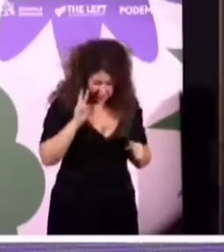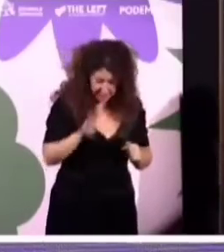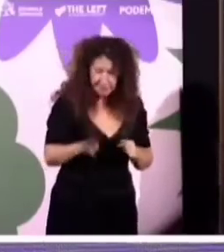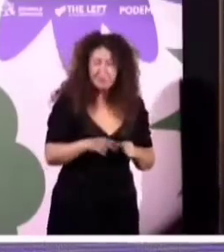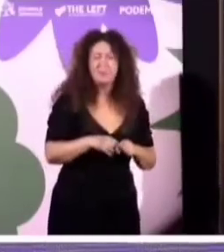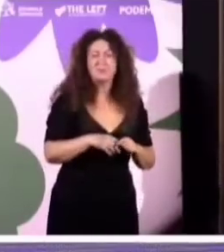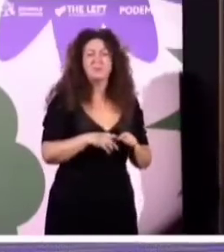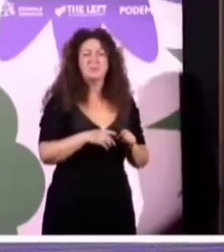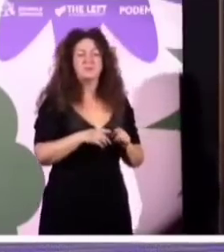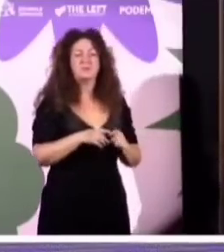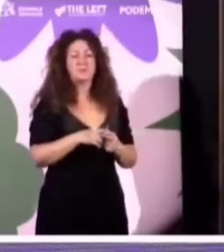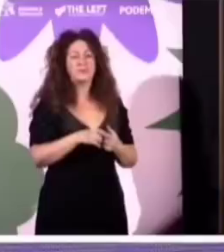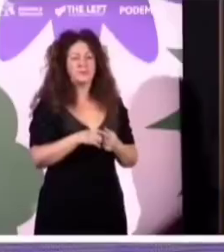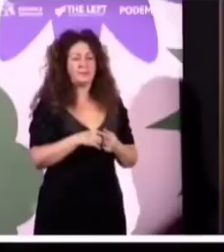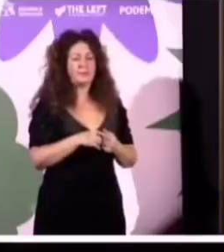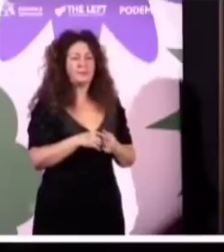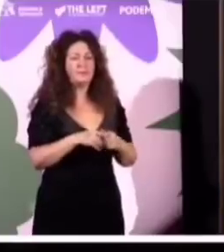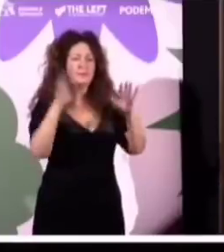eso.